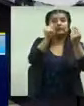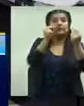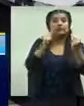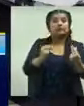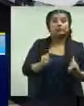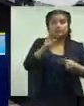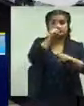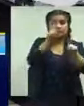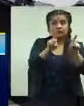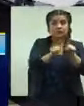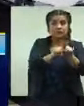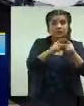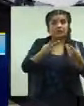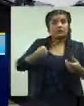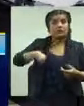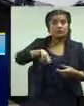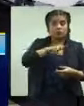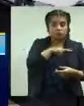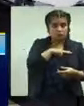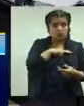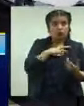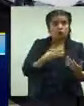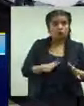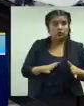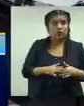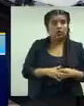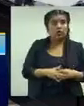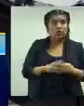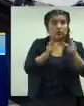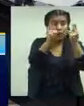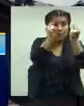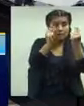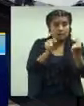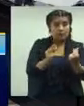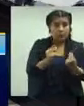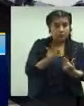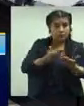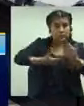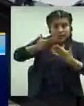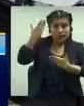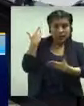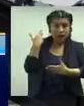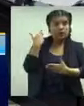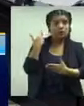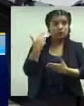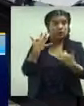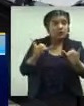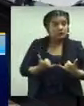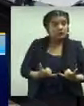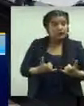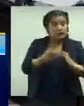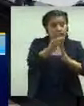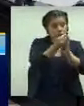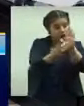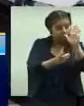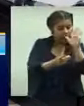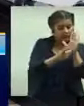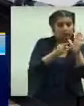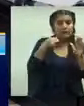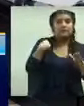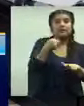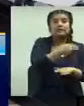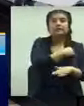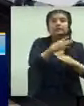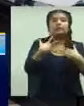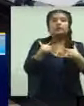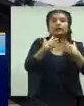también, porque nosotros en un presupuesto anterior le hicimos un decreto donde el Ministerio de